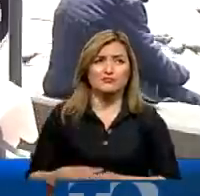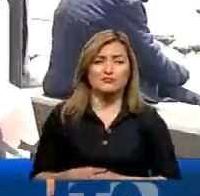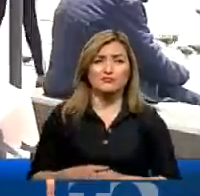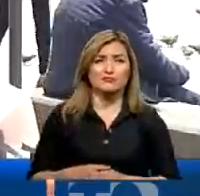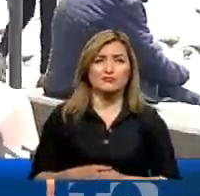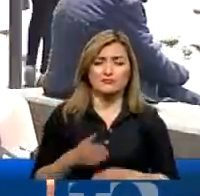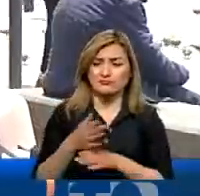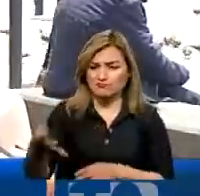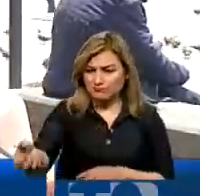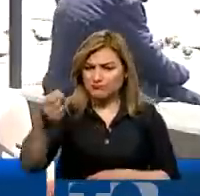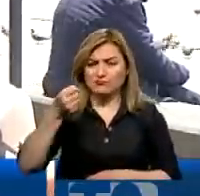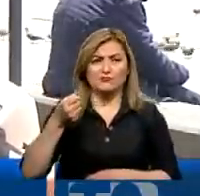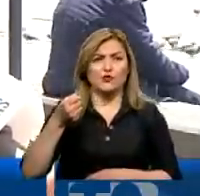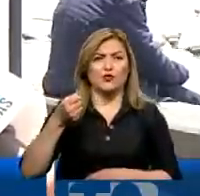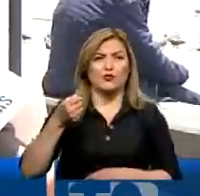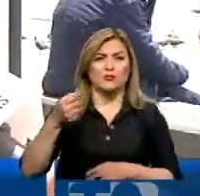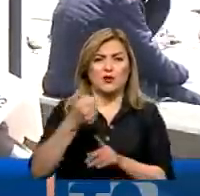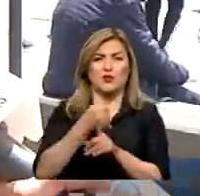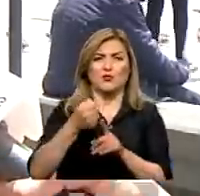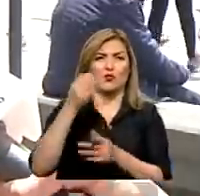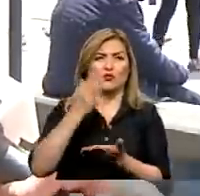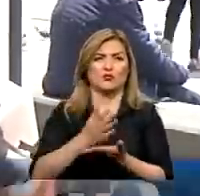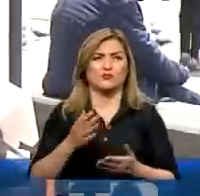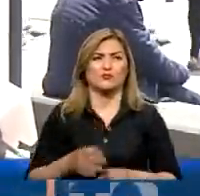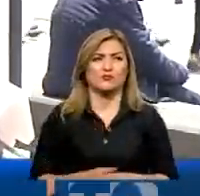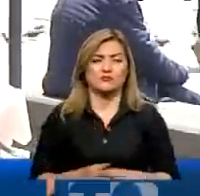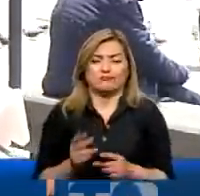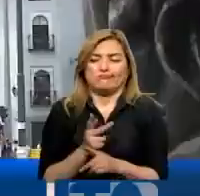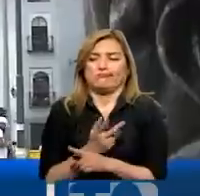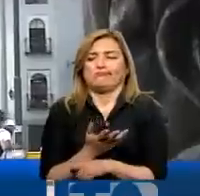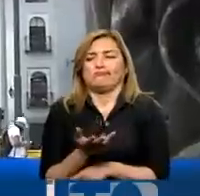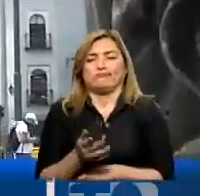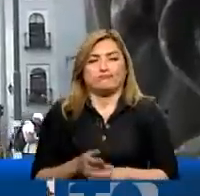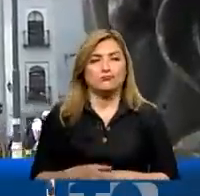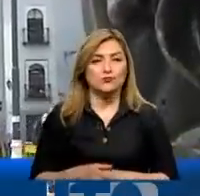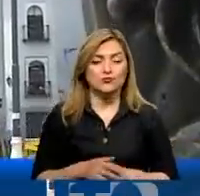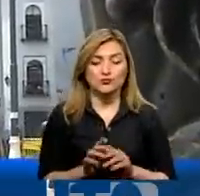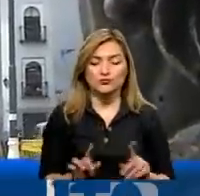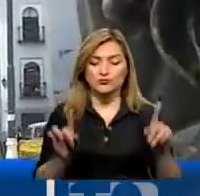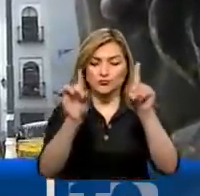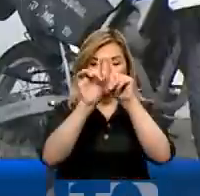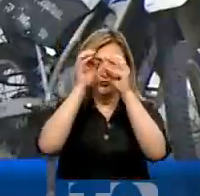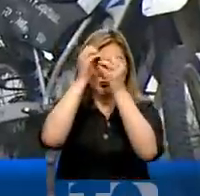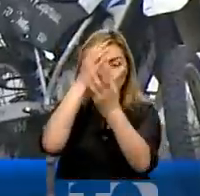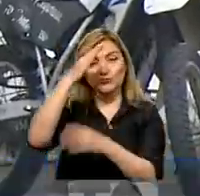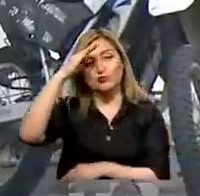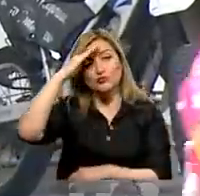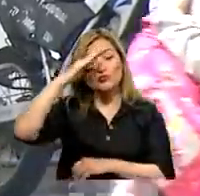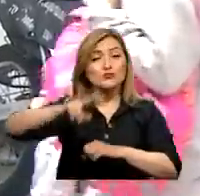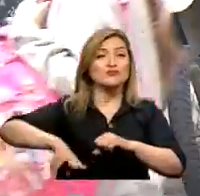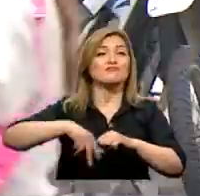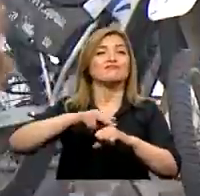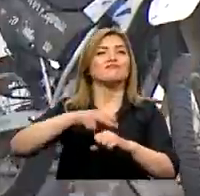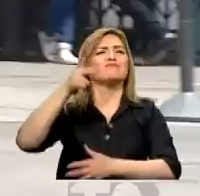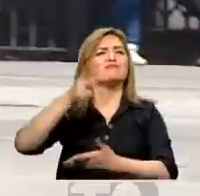les he quitado las armas para que no haya la violencia, porque es lo tremendo que hay aquí en esta plaza. Según datos que maneja la Policía Nacional, se debe